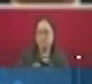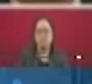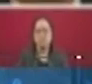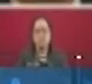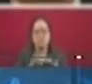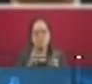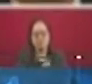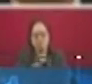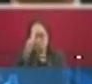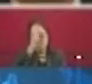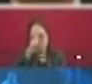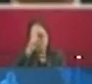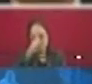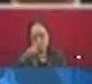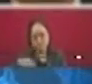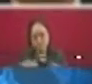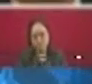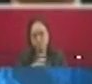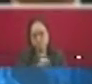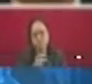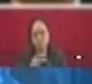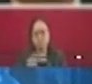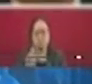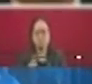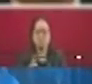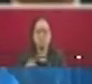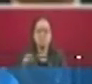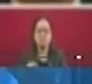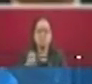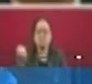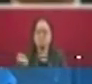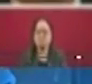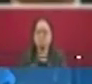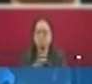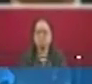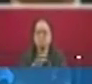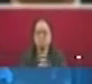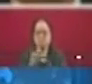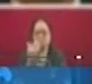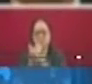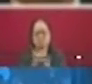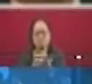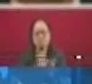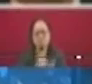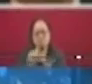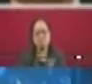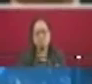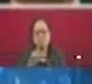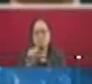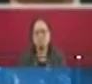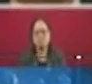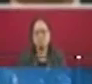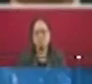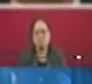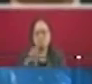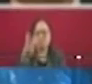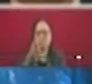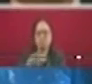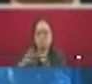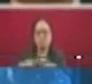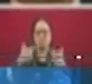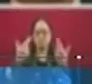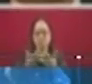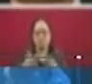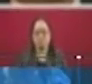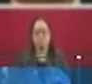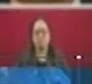haga, pues tendrá que ser, Joaquín, creo yo, un posicionamiento político, porque esto pues ya llevó la mayoría.